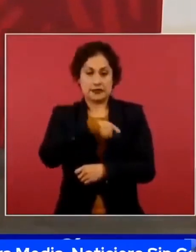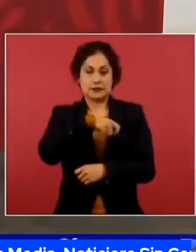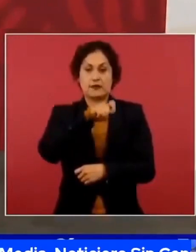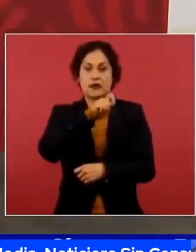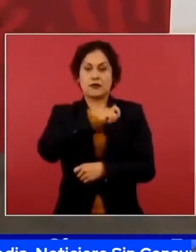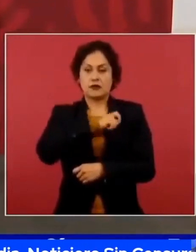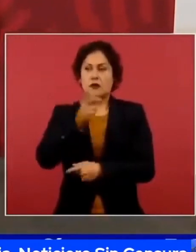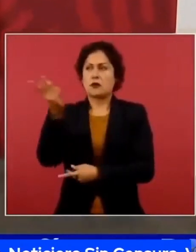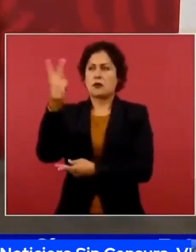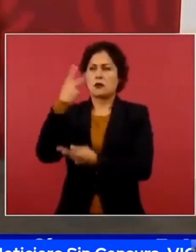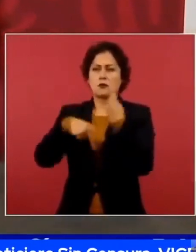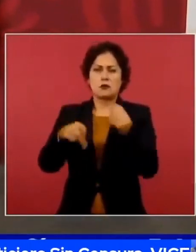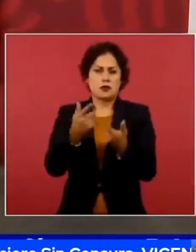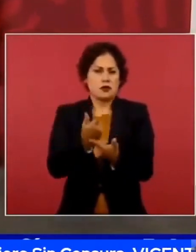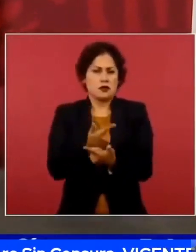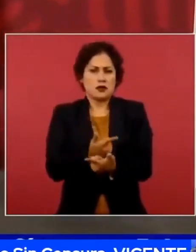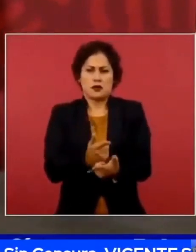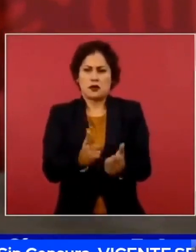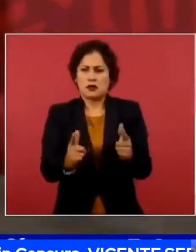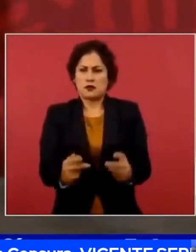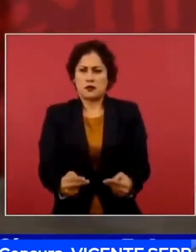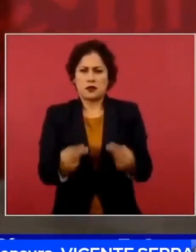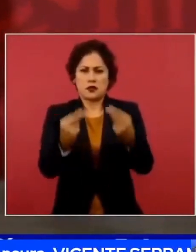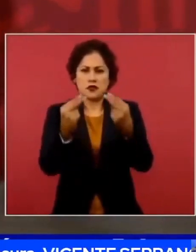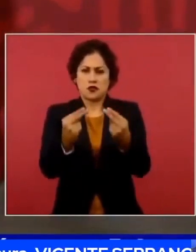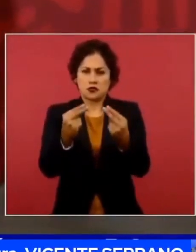negocios lícitos a México.